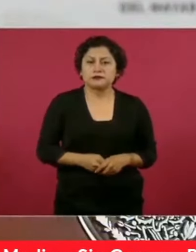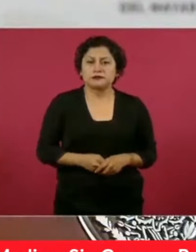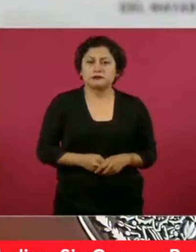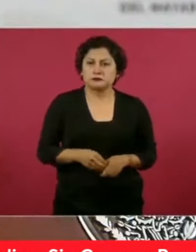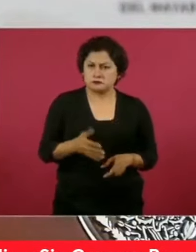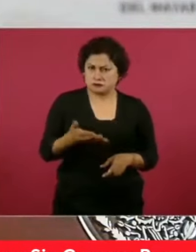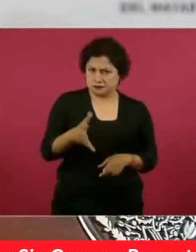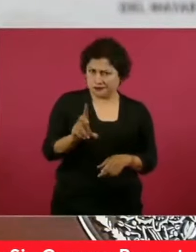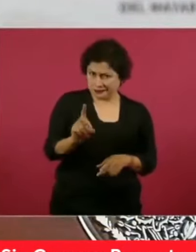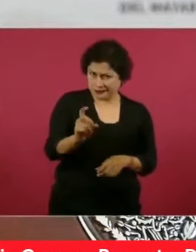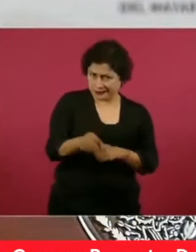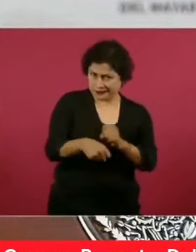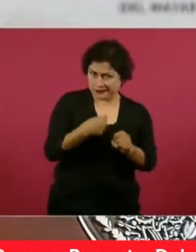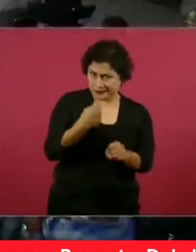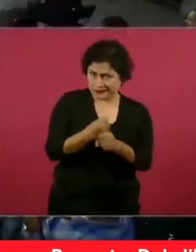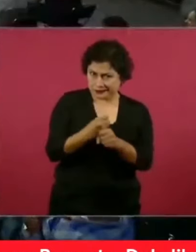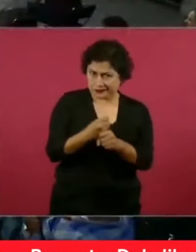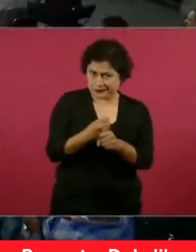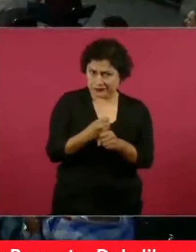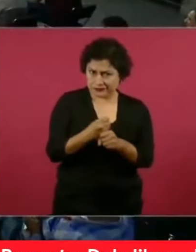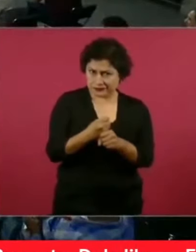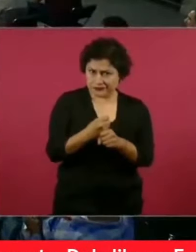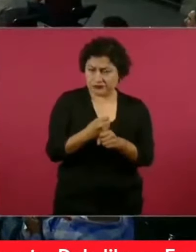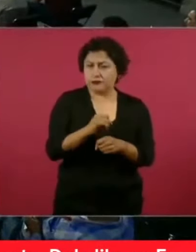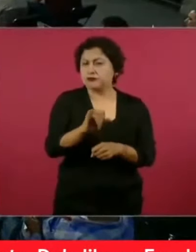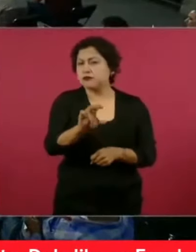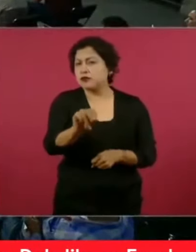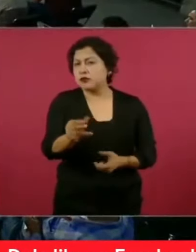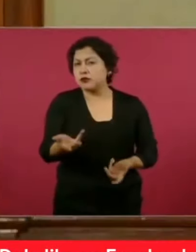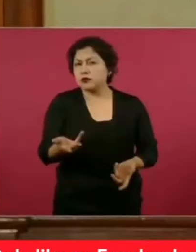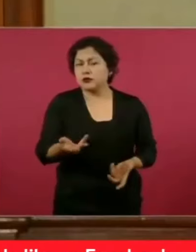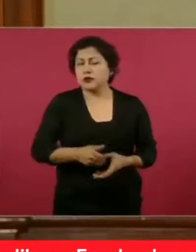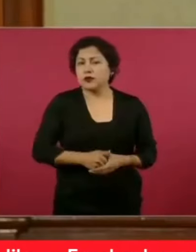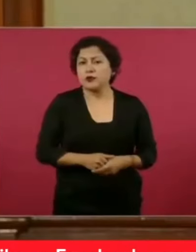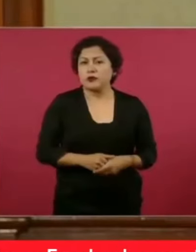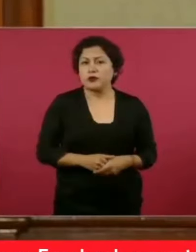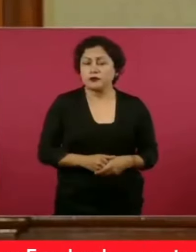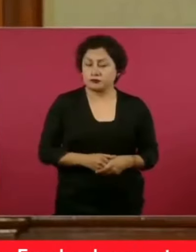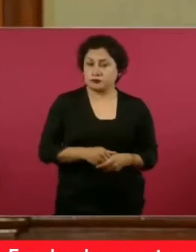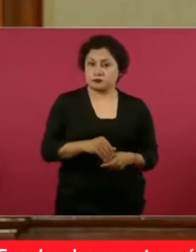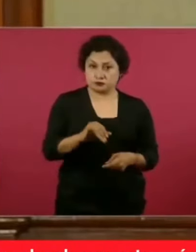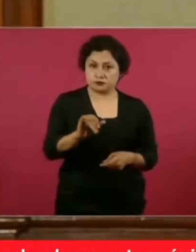como 30 años o no. 35 años. Sí.